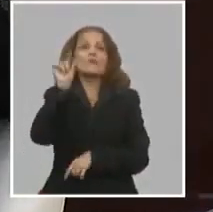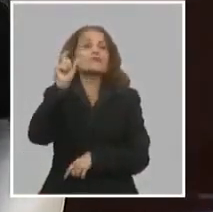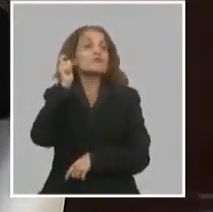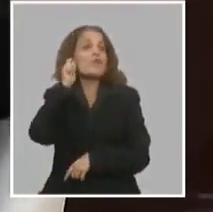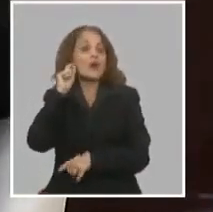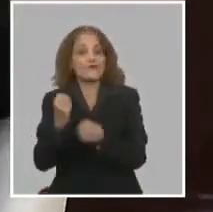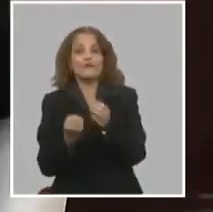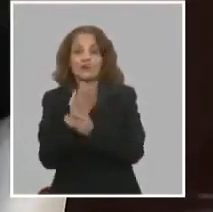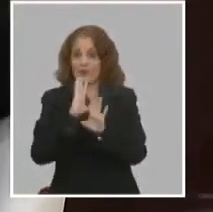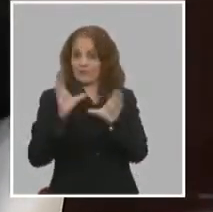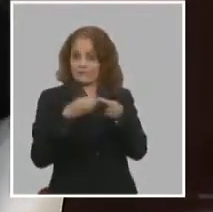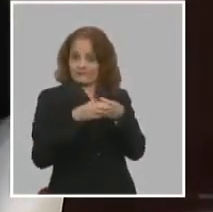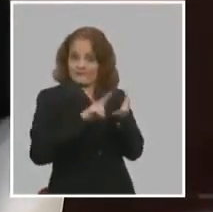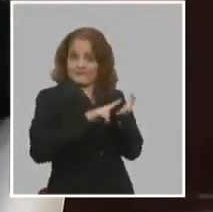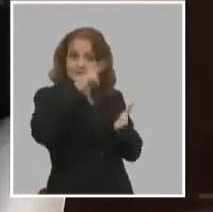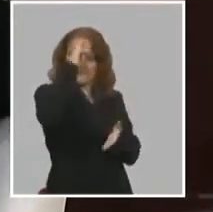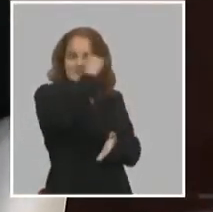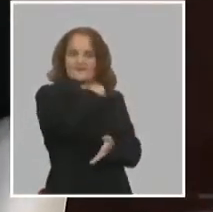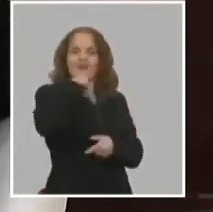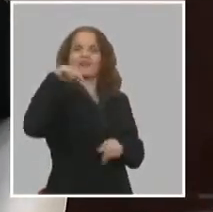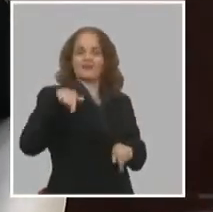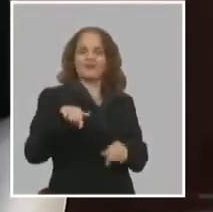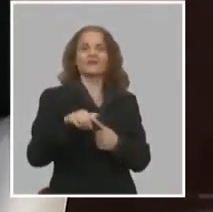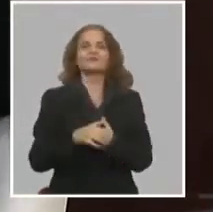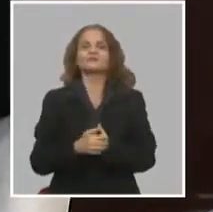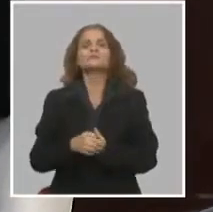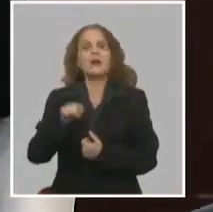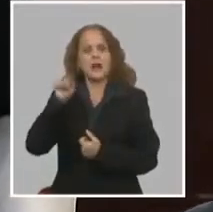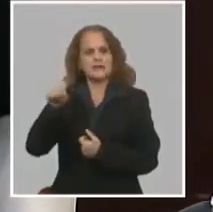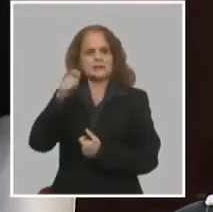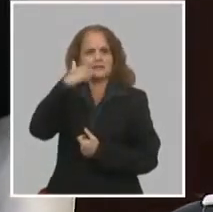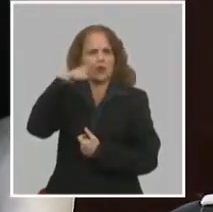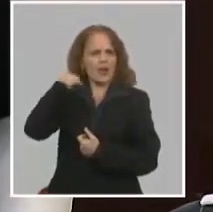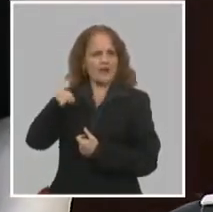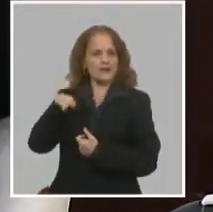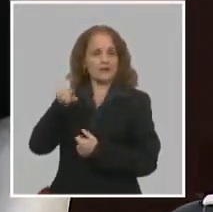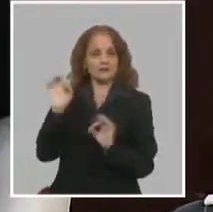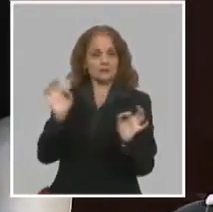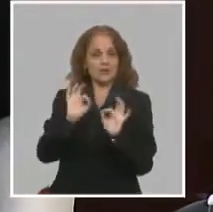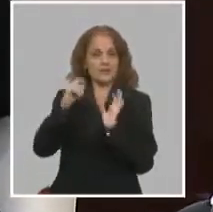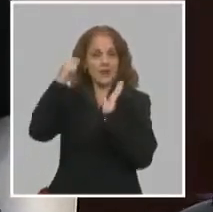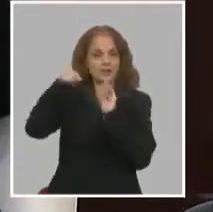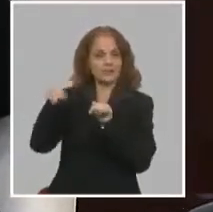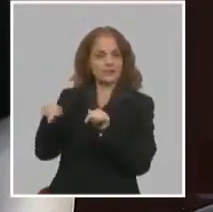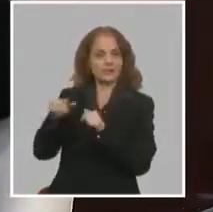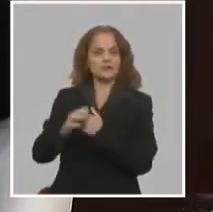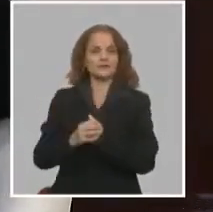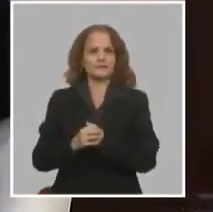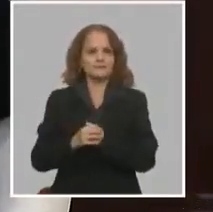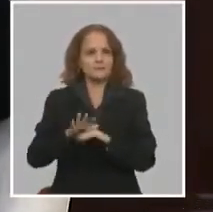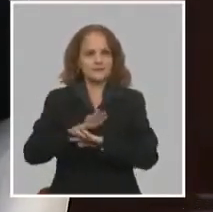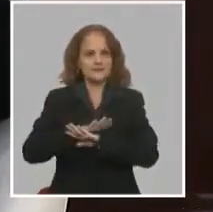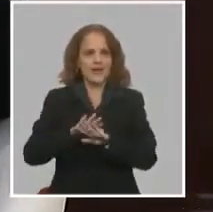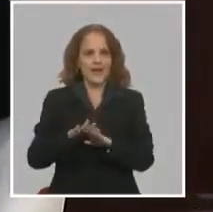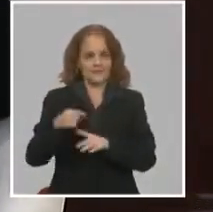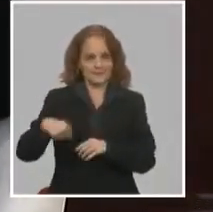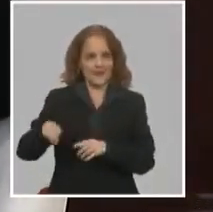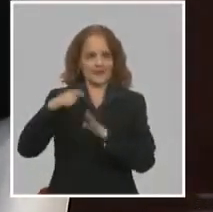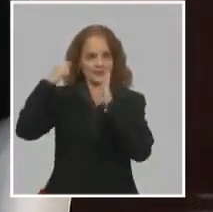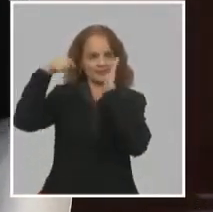de este contingente que están ahí en el combate. Me dicen que no ha llegado el material. ¿Lo tenemos listo o